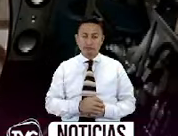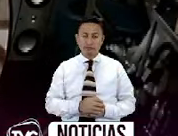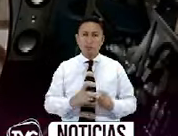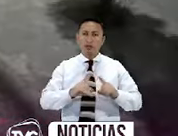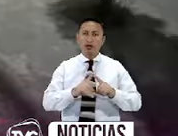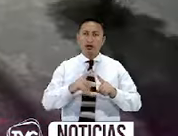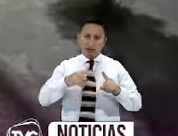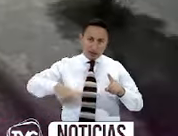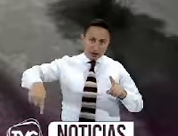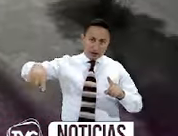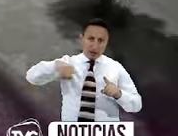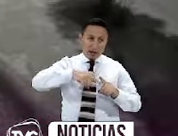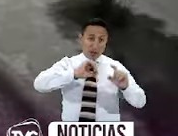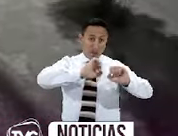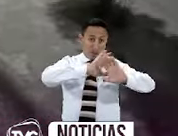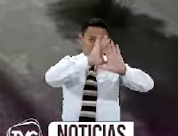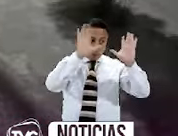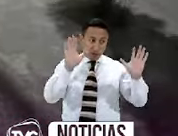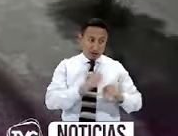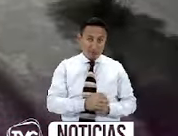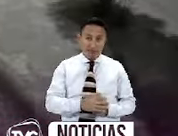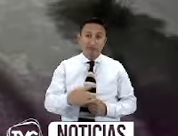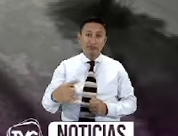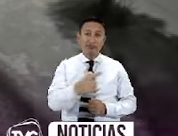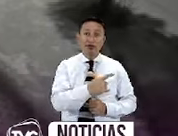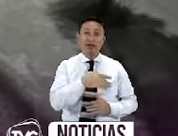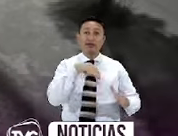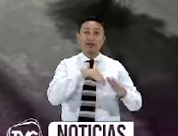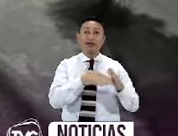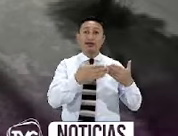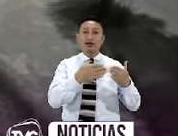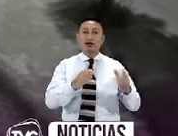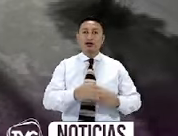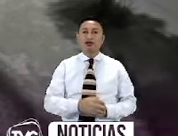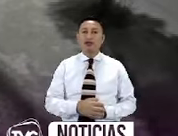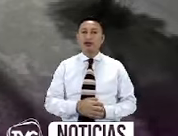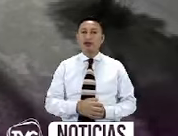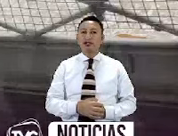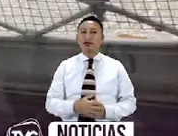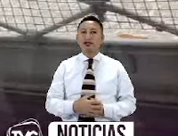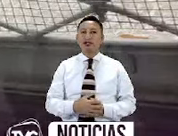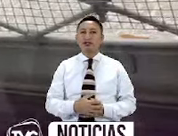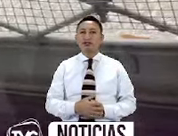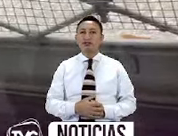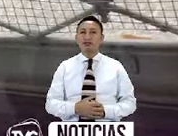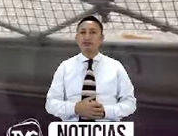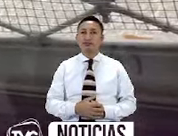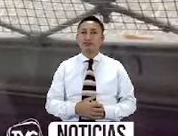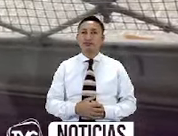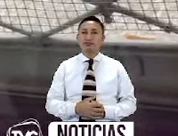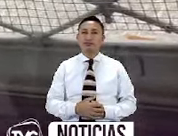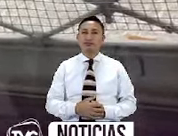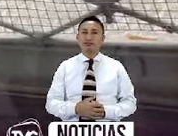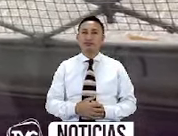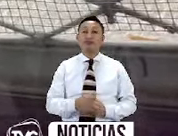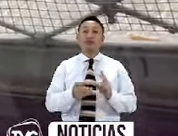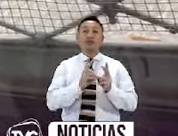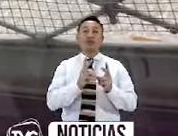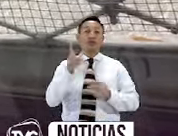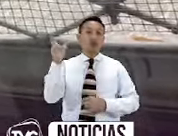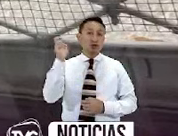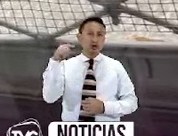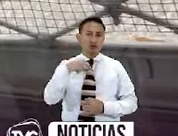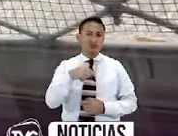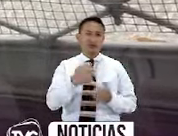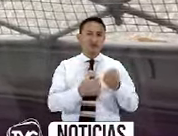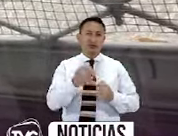plena madrugada, trató de abrir el establecimiento, rompió para eso la ventana. Los vecinos escucharon el estruendo, prendieron